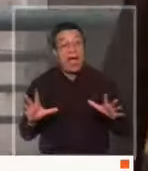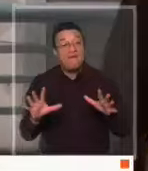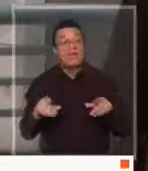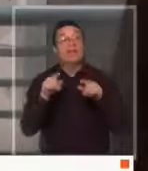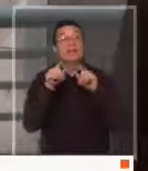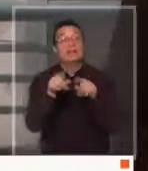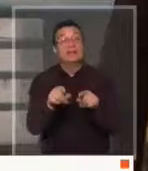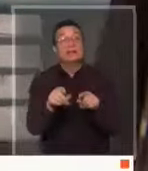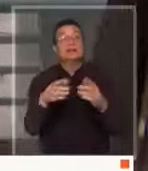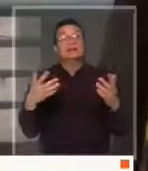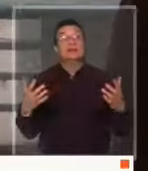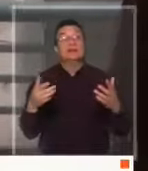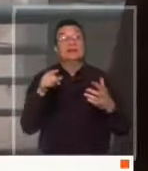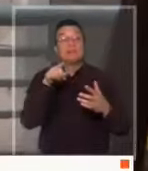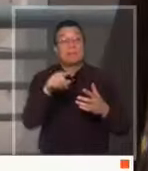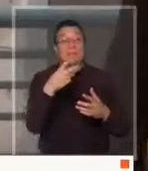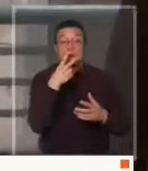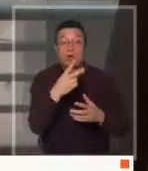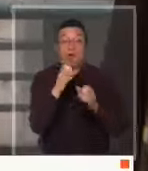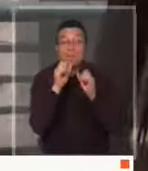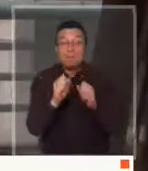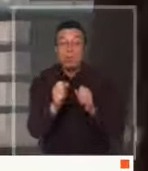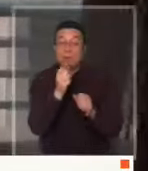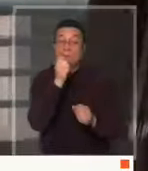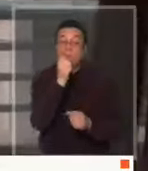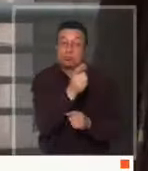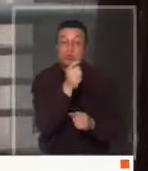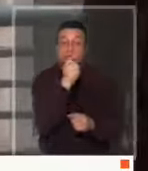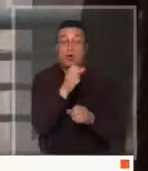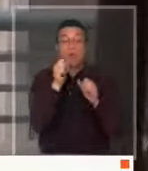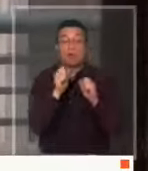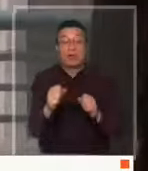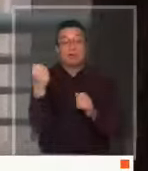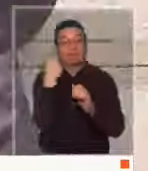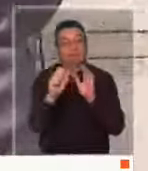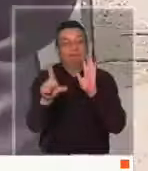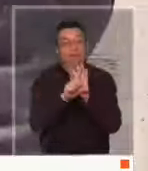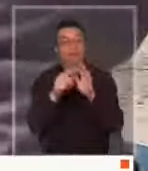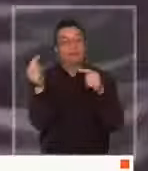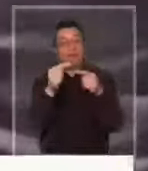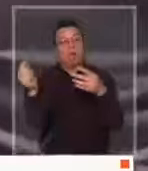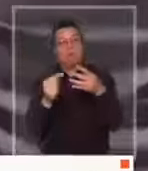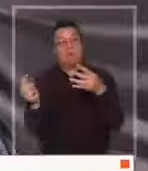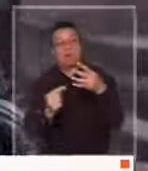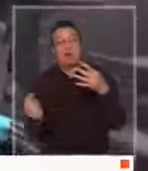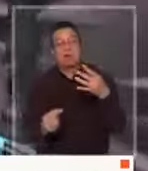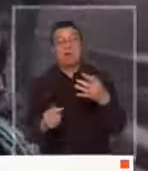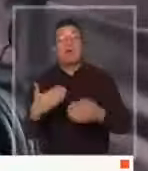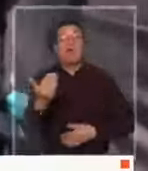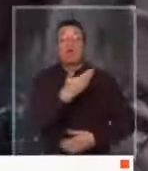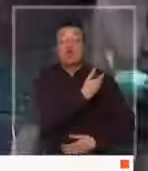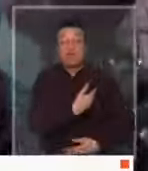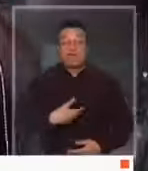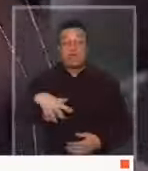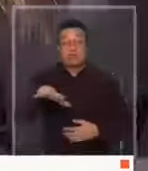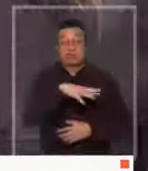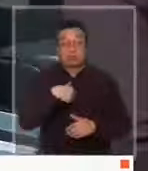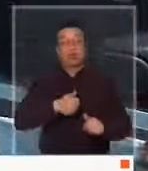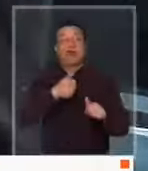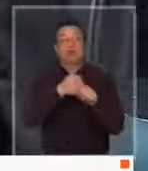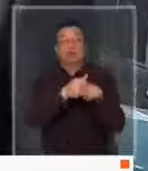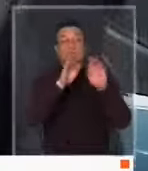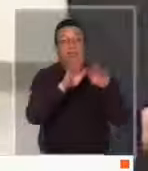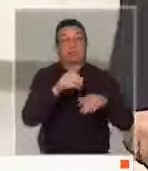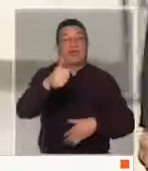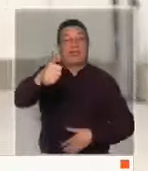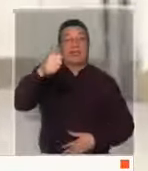la posibilidad de entablar querellas por posibles delitos en relación con eso. Desde el gobierno, además de respaldar al director general